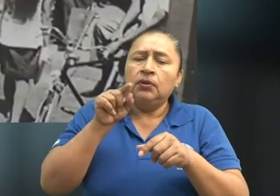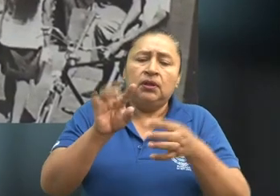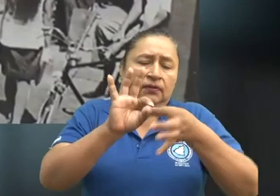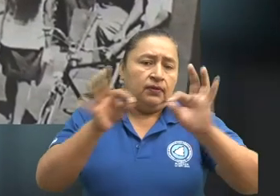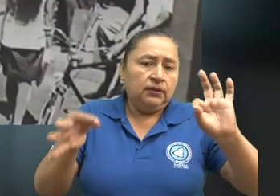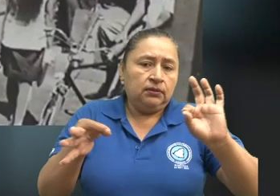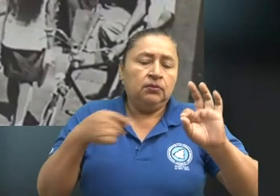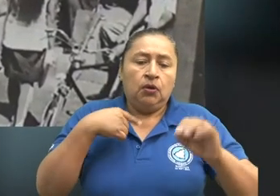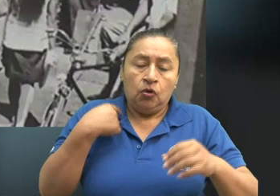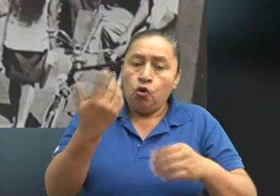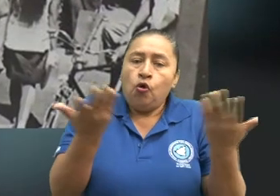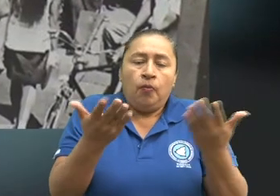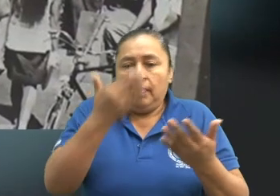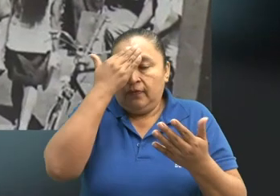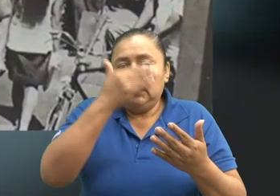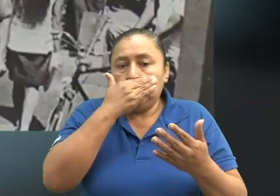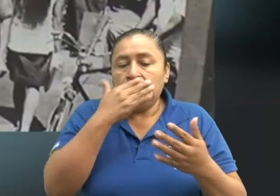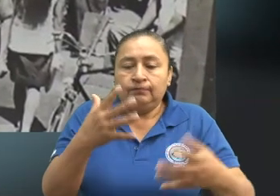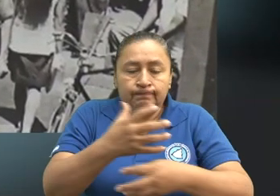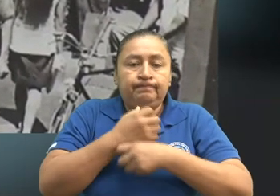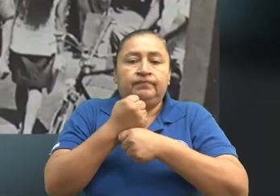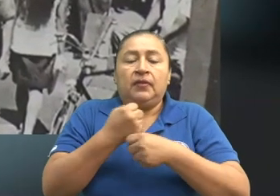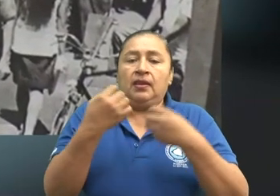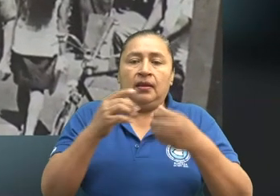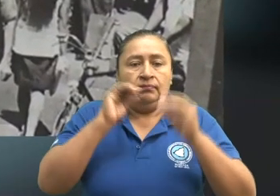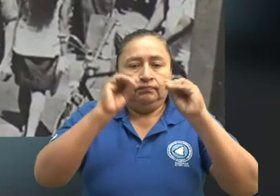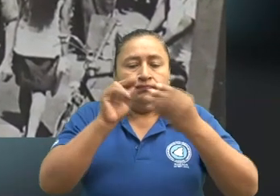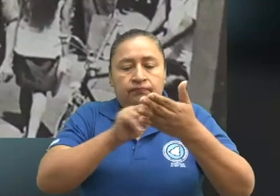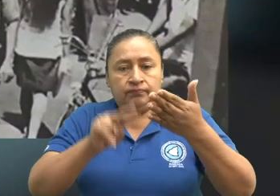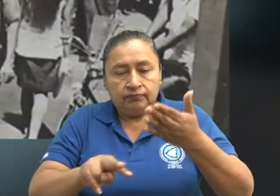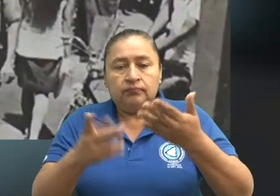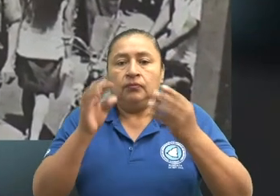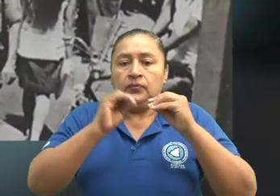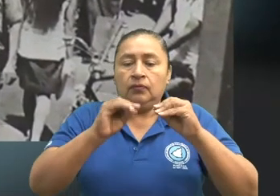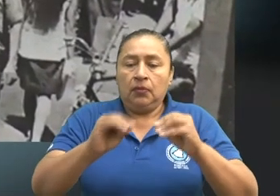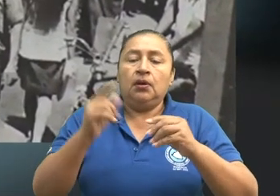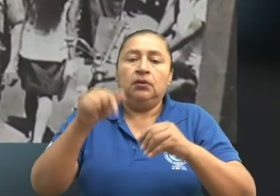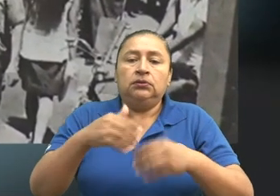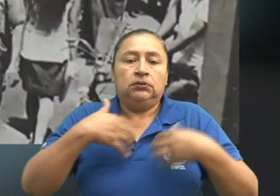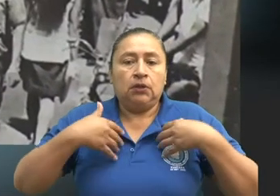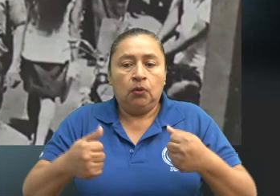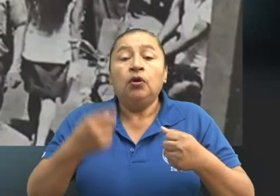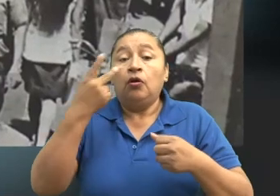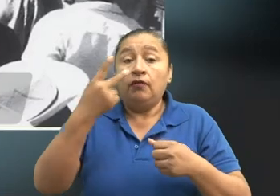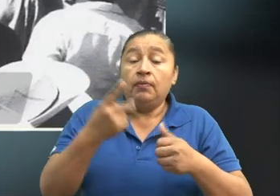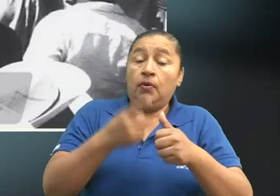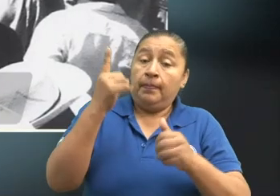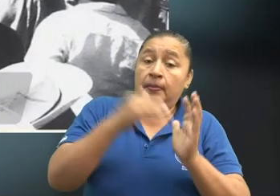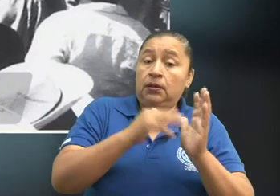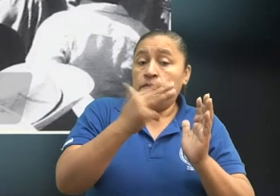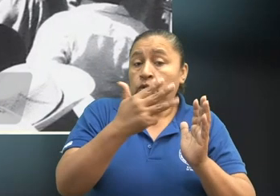que abraza el Frente Sandinista: alfabetización, educación, salud, que lo vimos en la primera etapa de la revolución. Claro,